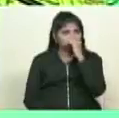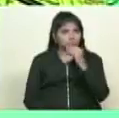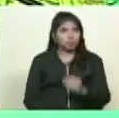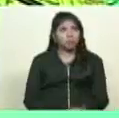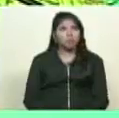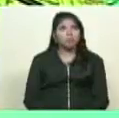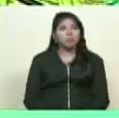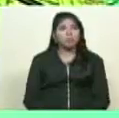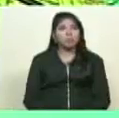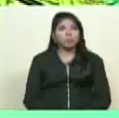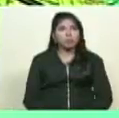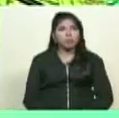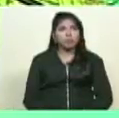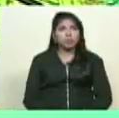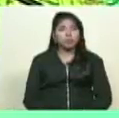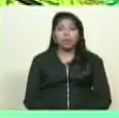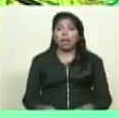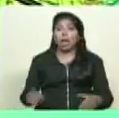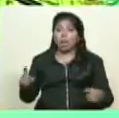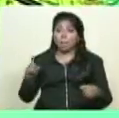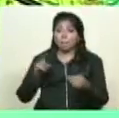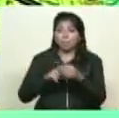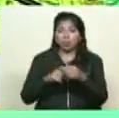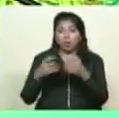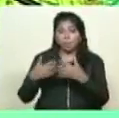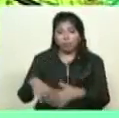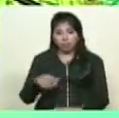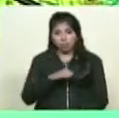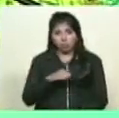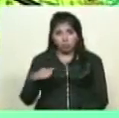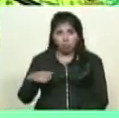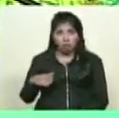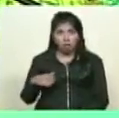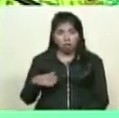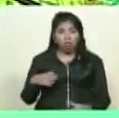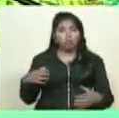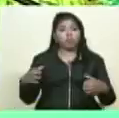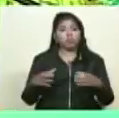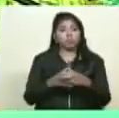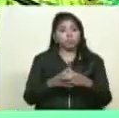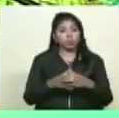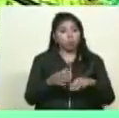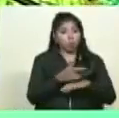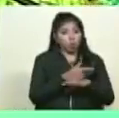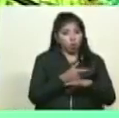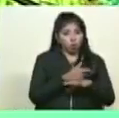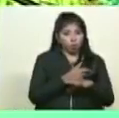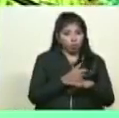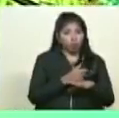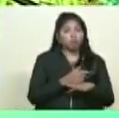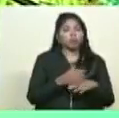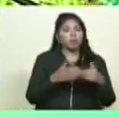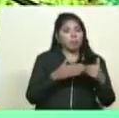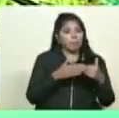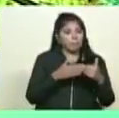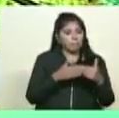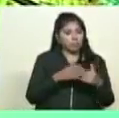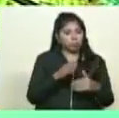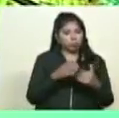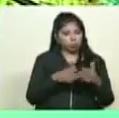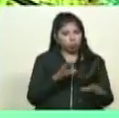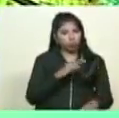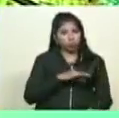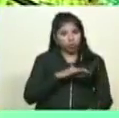al empresariado privado con el esfuerzo nacional de las empresas sociales,